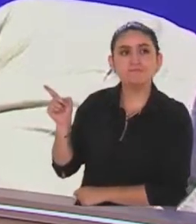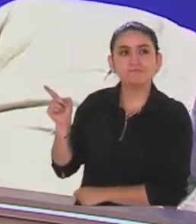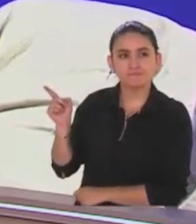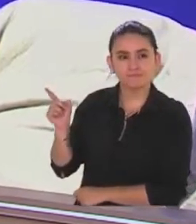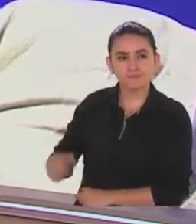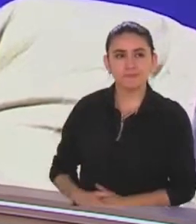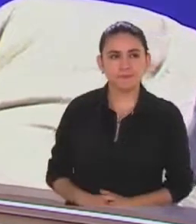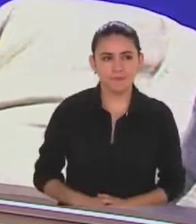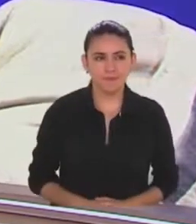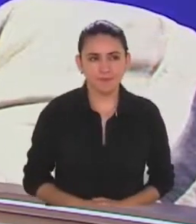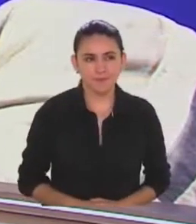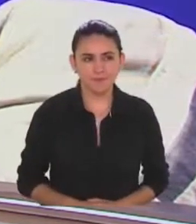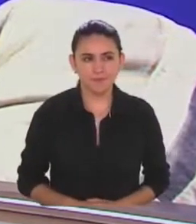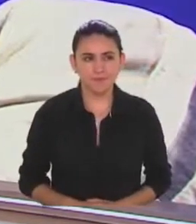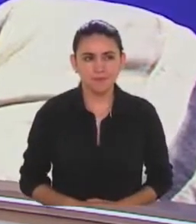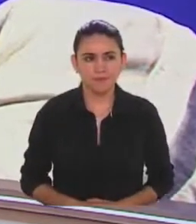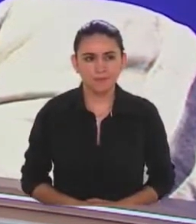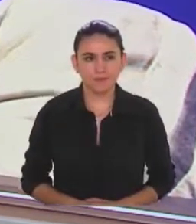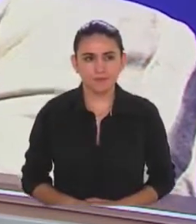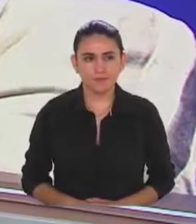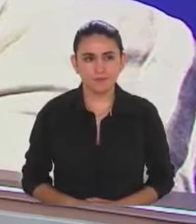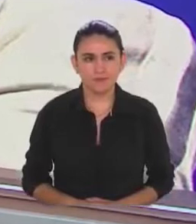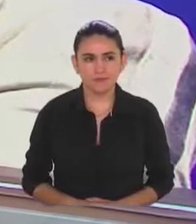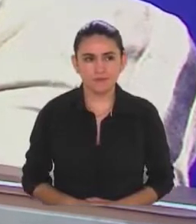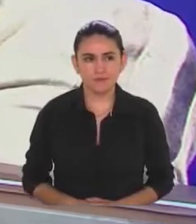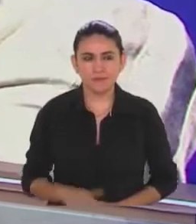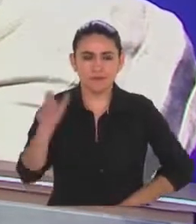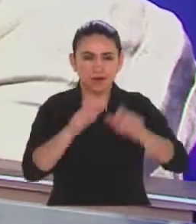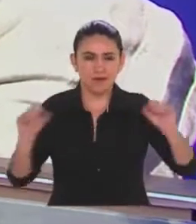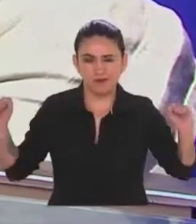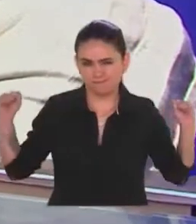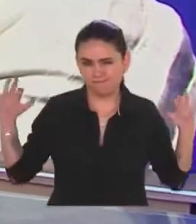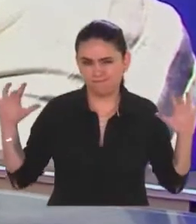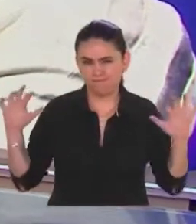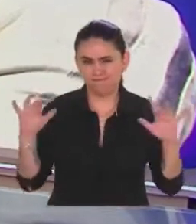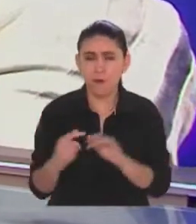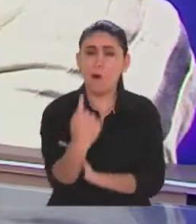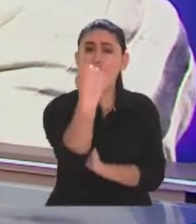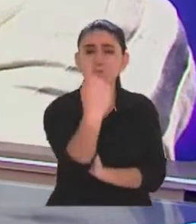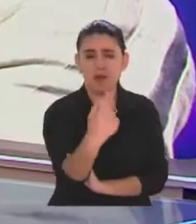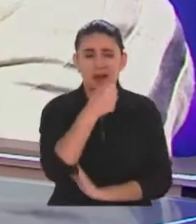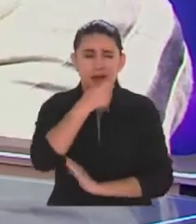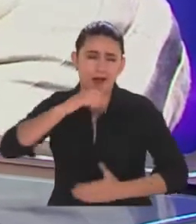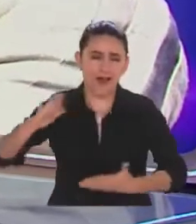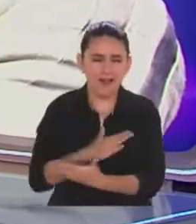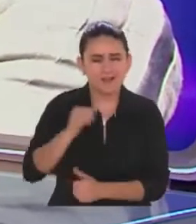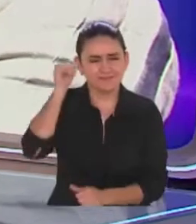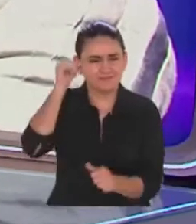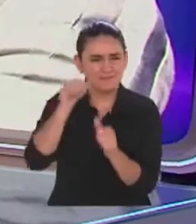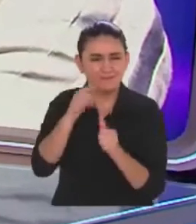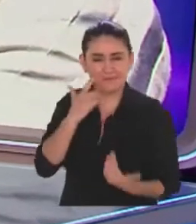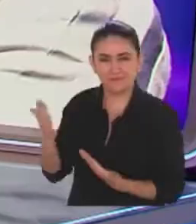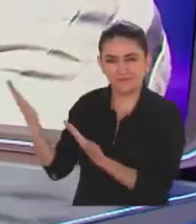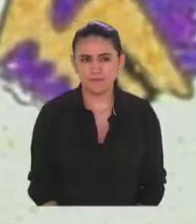de espectáculos de América Latina. Miles de asistentes disfrutaron de sus éxitos y estos fueron los mejores momentos de la